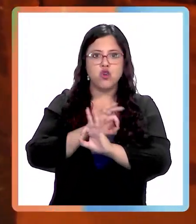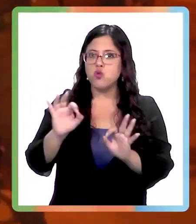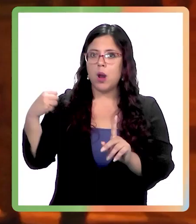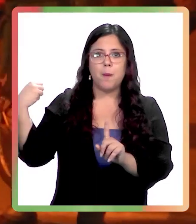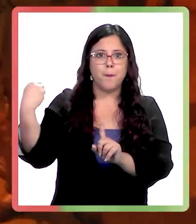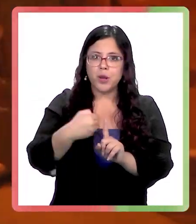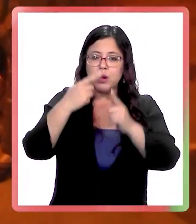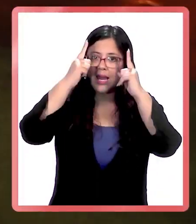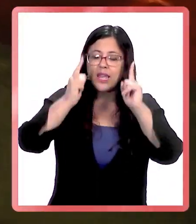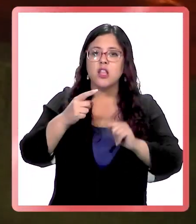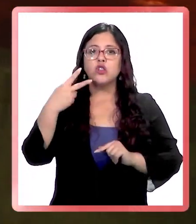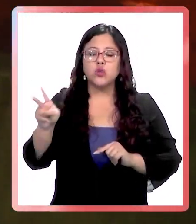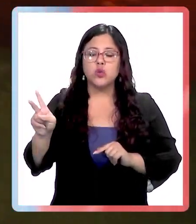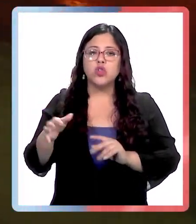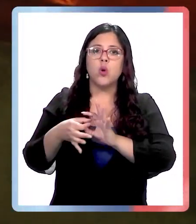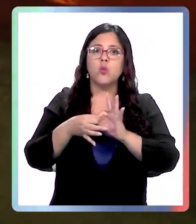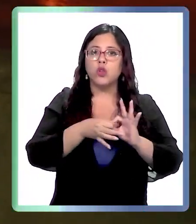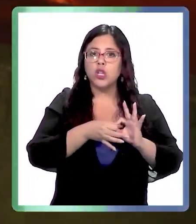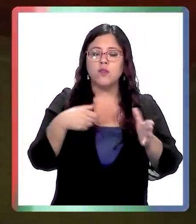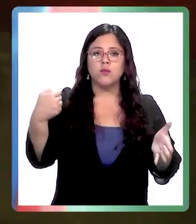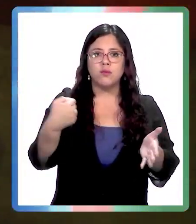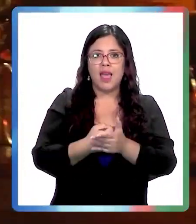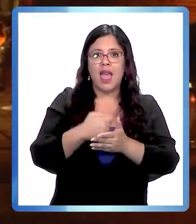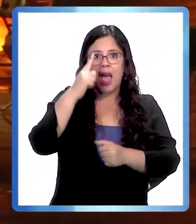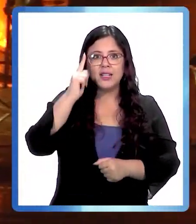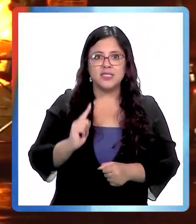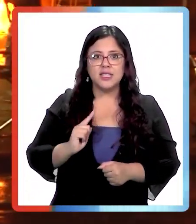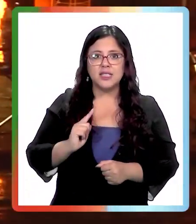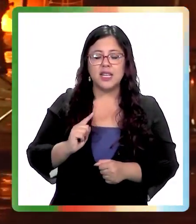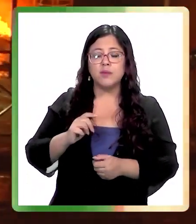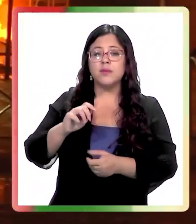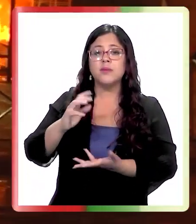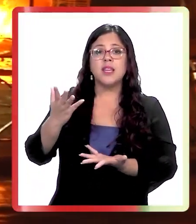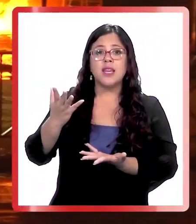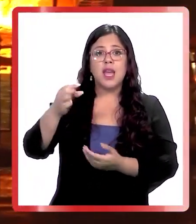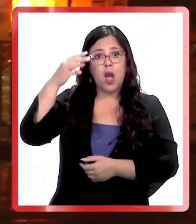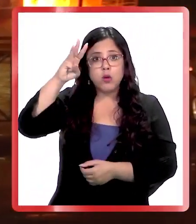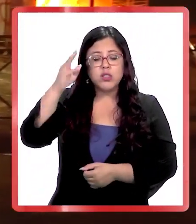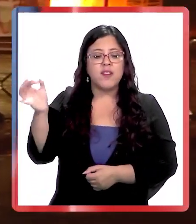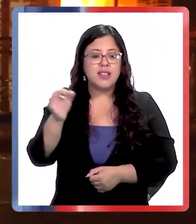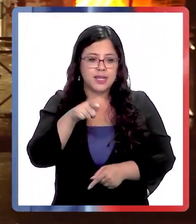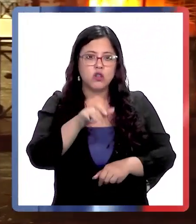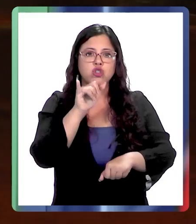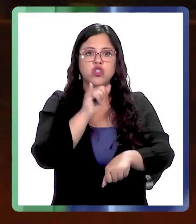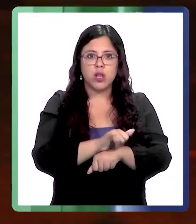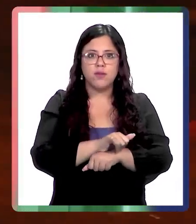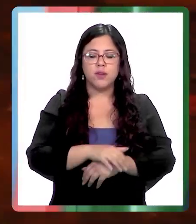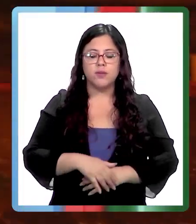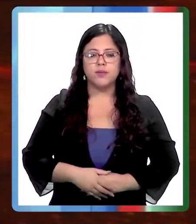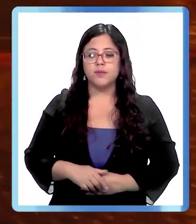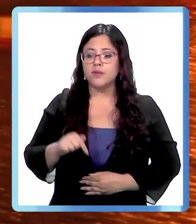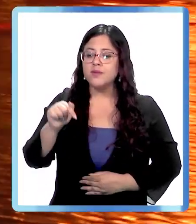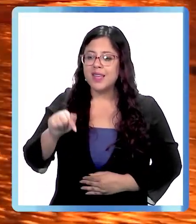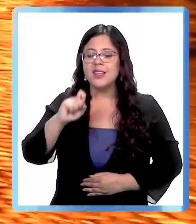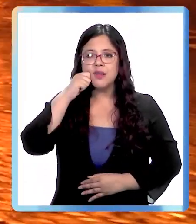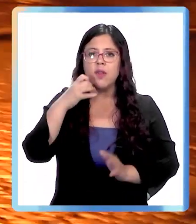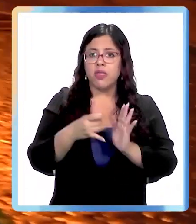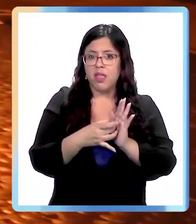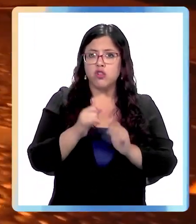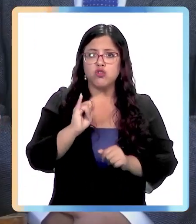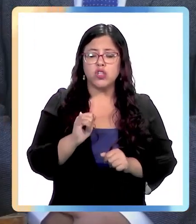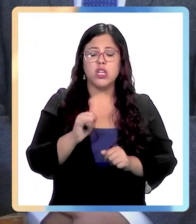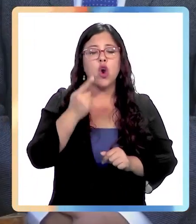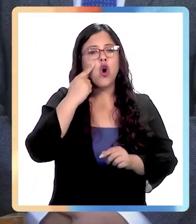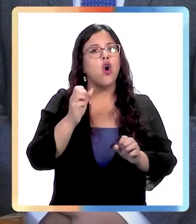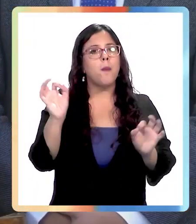porque nunca fue agredido y sus heridas eran producto de un accidente. Monsalve dijo que se trata de un fraude. En este caso estamos frente a un